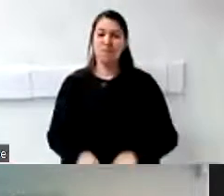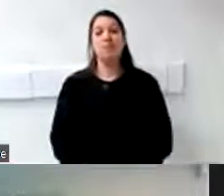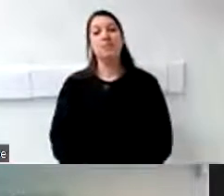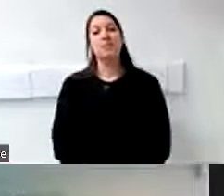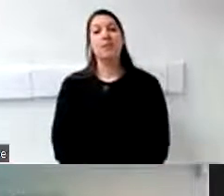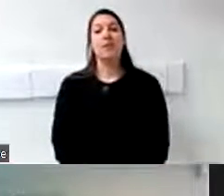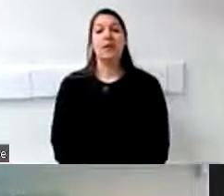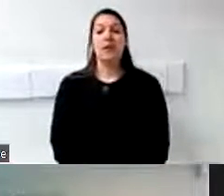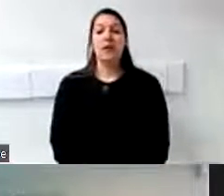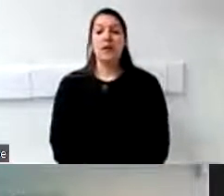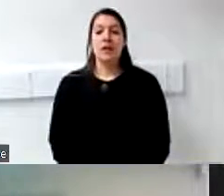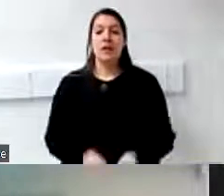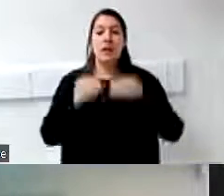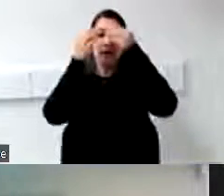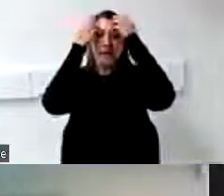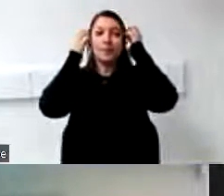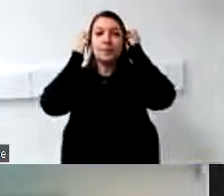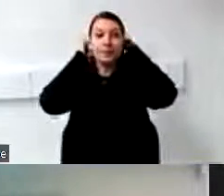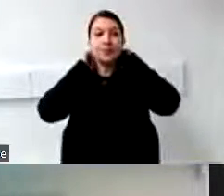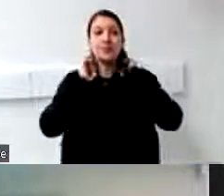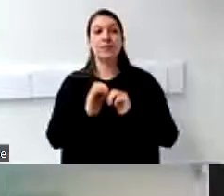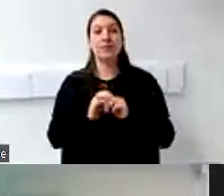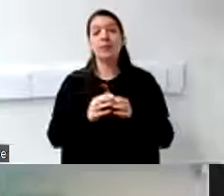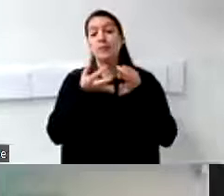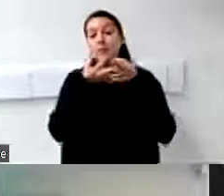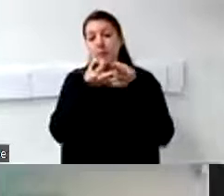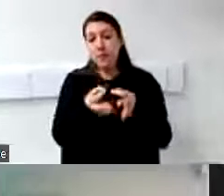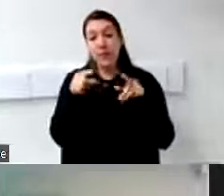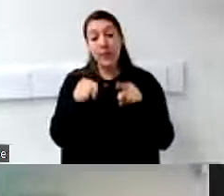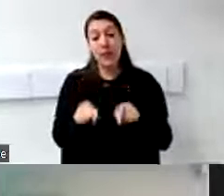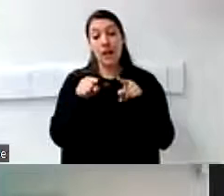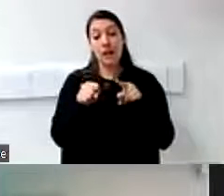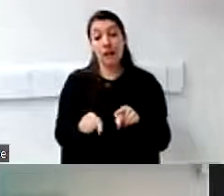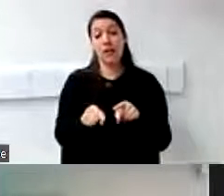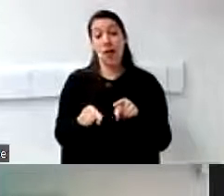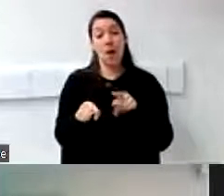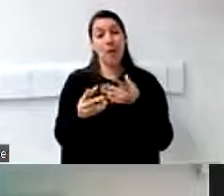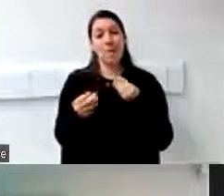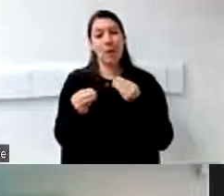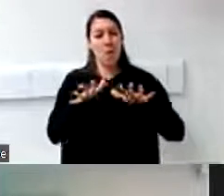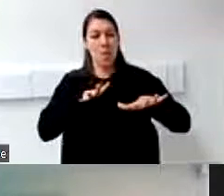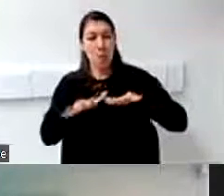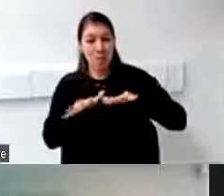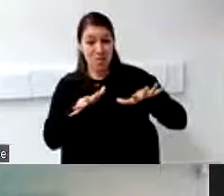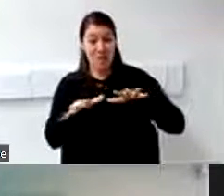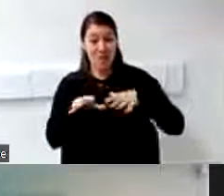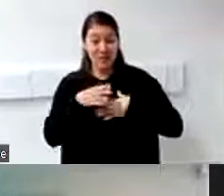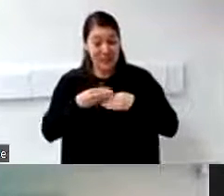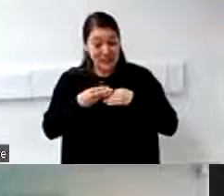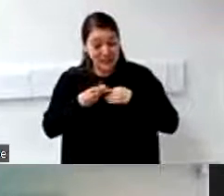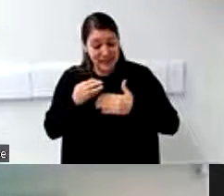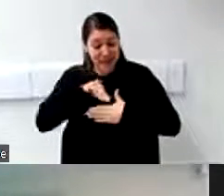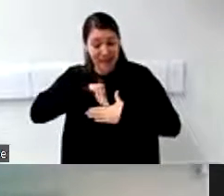Gracias, Serrana. Como ven, digo, todo esto ha generado un movimiento y una interno y